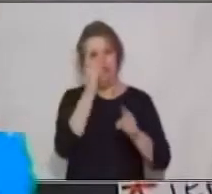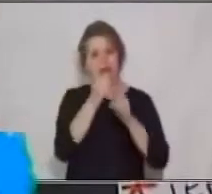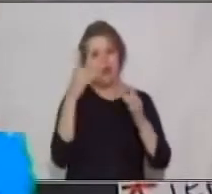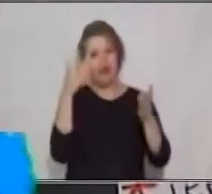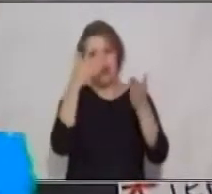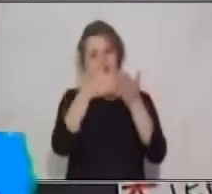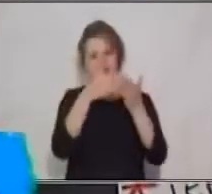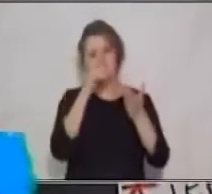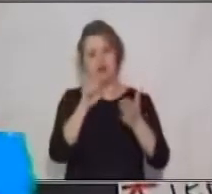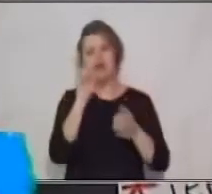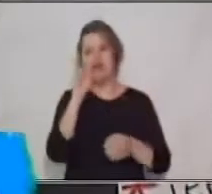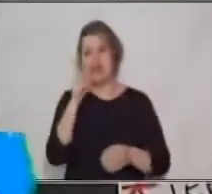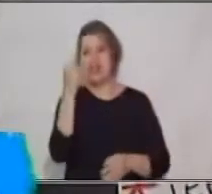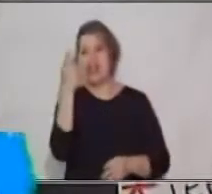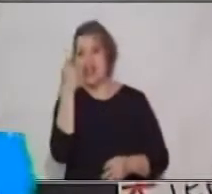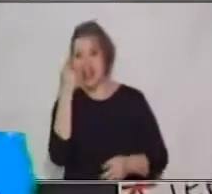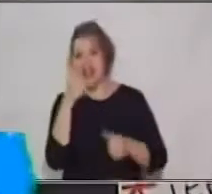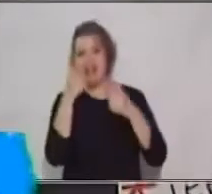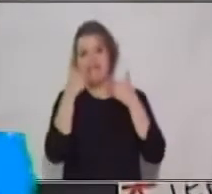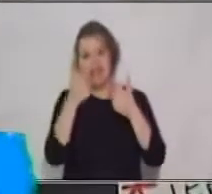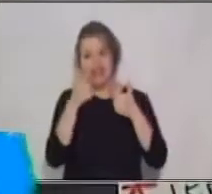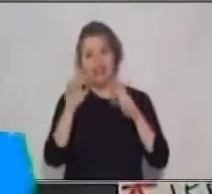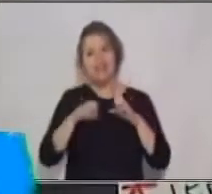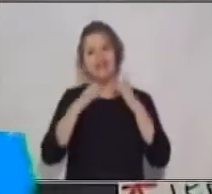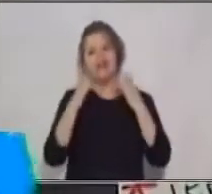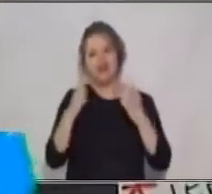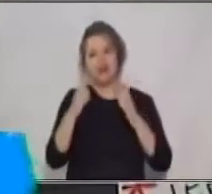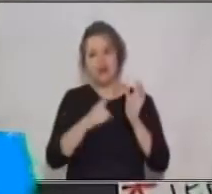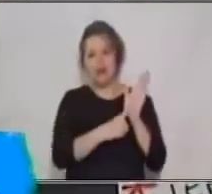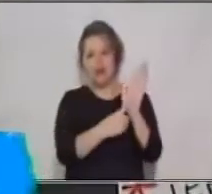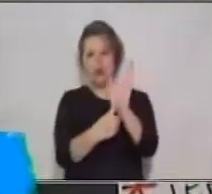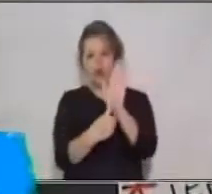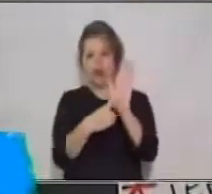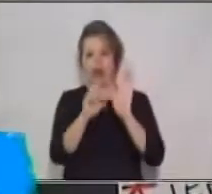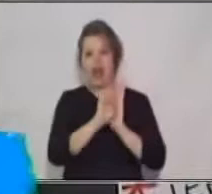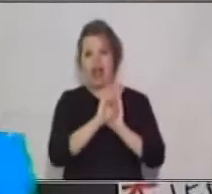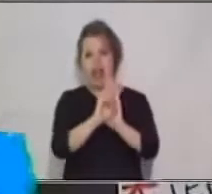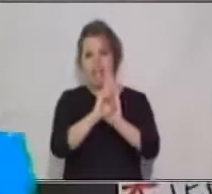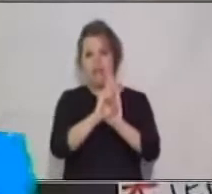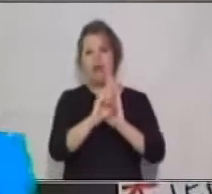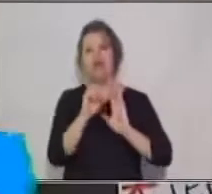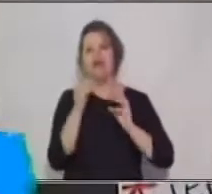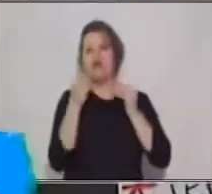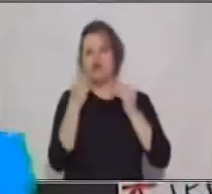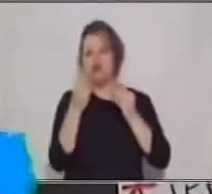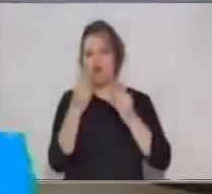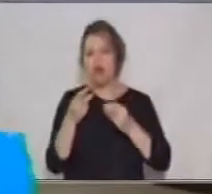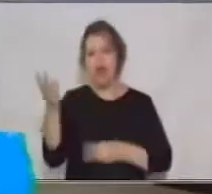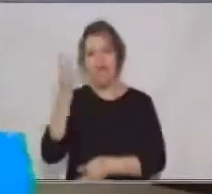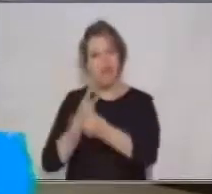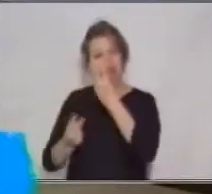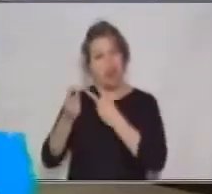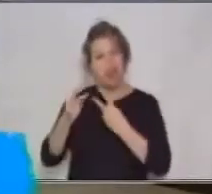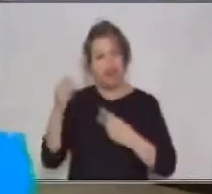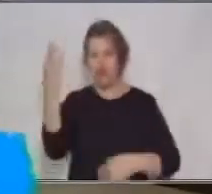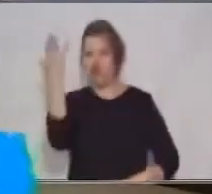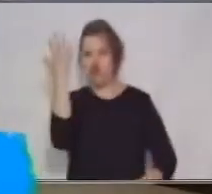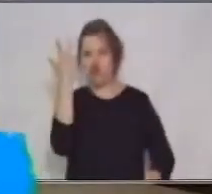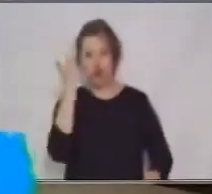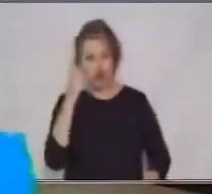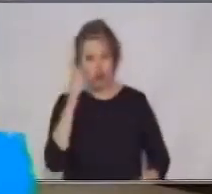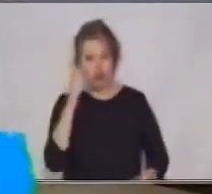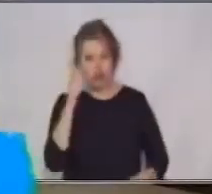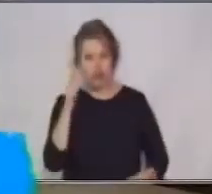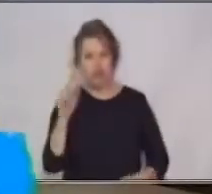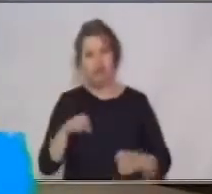esa misma oración. En este caso les traje a ustedes este ejemplo que es viene todos los días. Podemos identificar